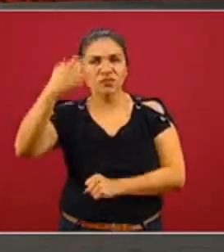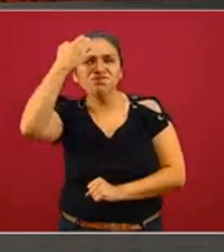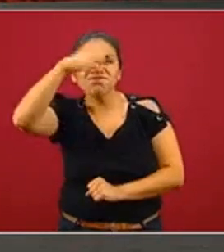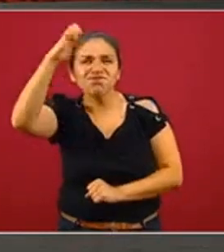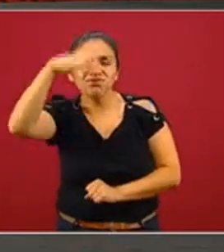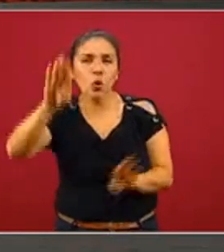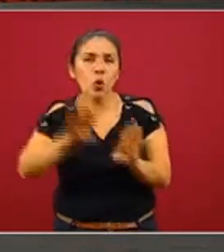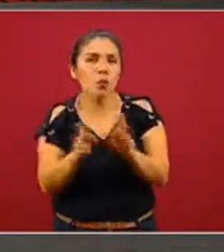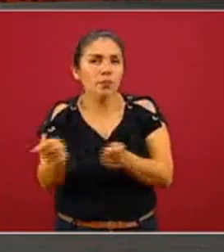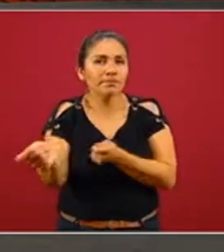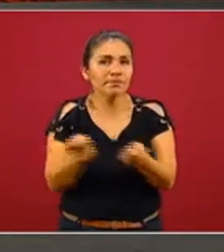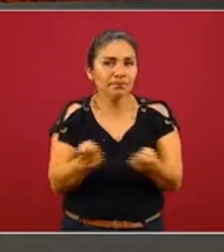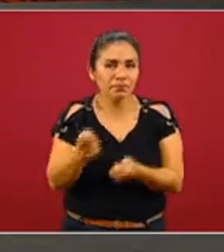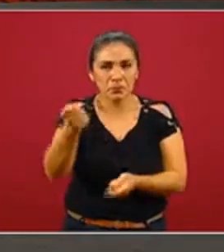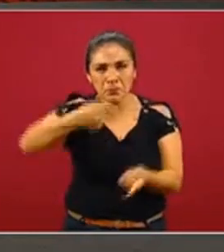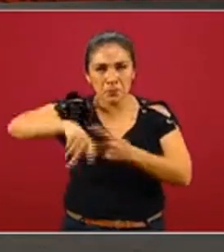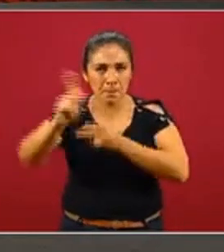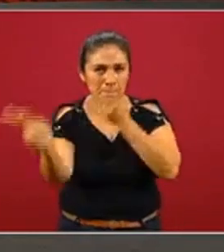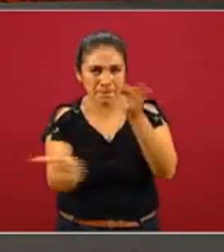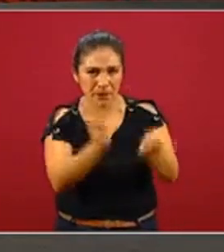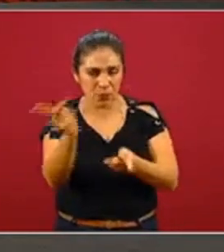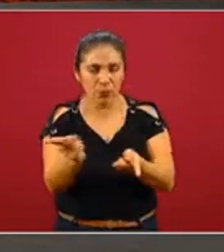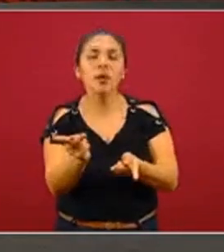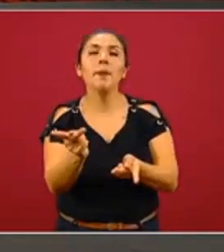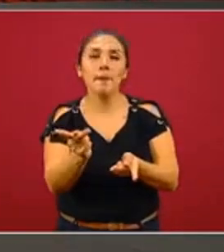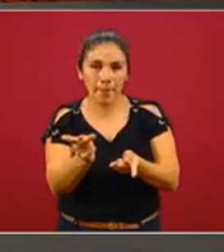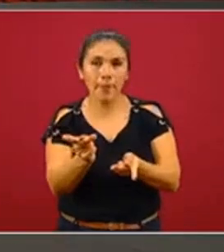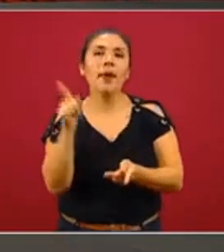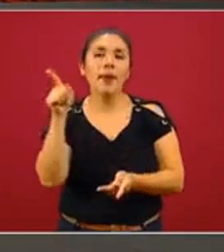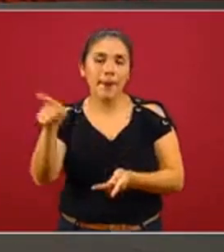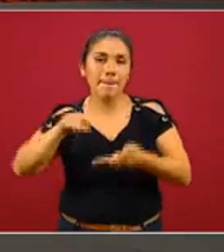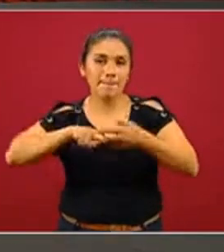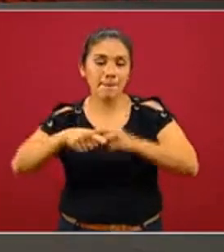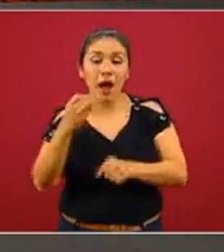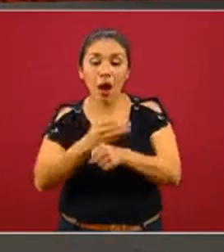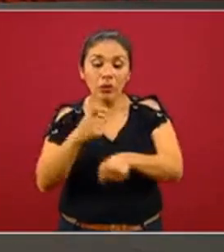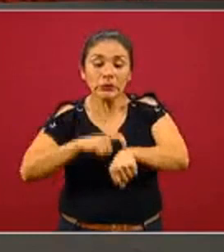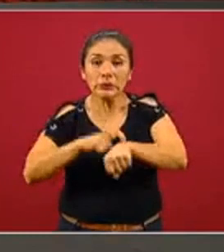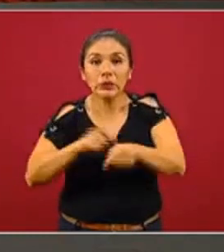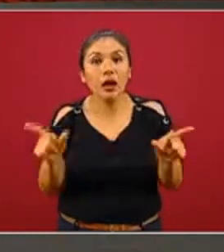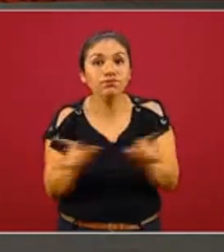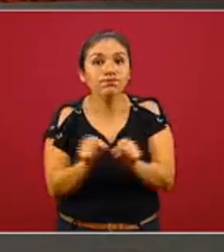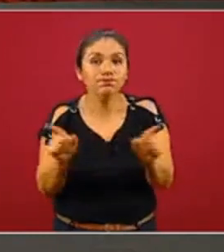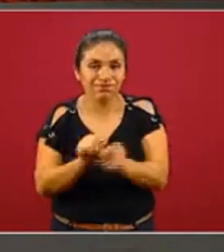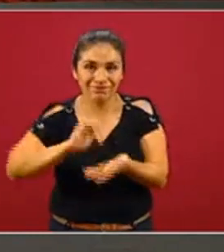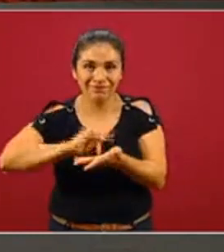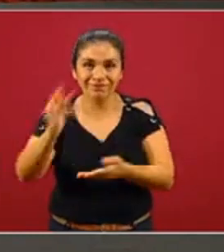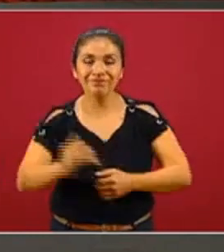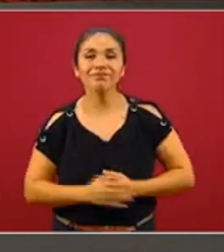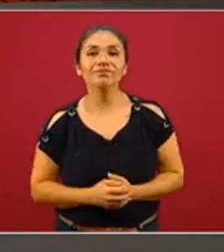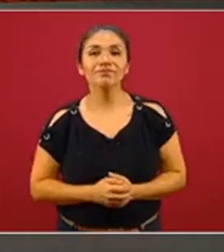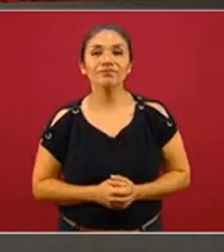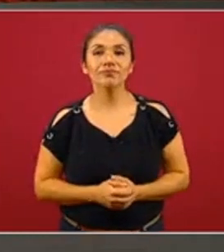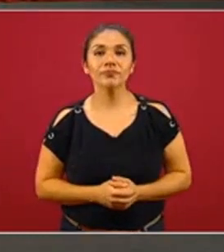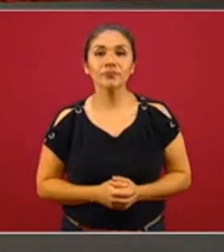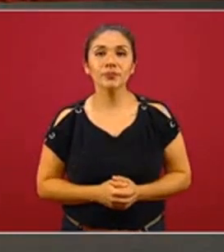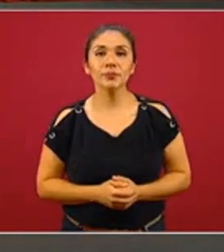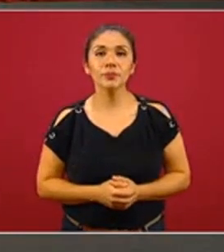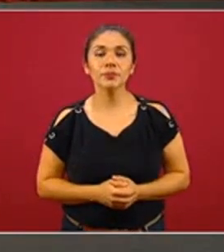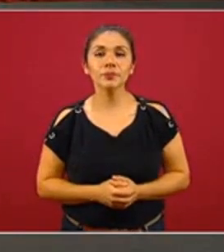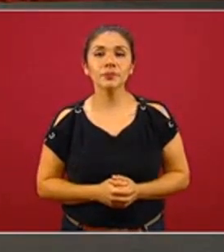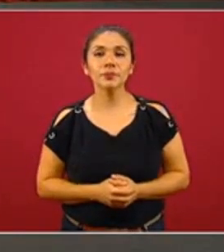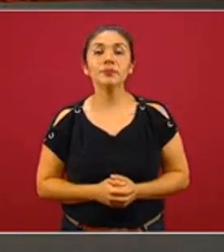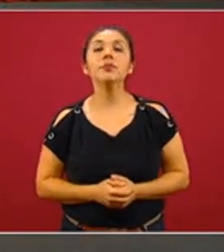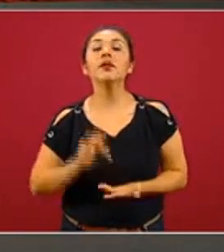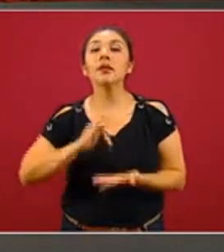manejo de ustedes y las preguntas, hagamos en el poco tiempo que nos queda. Muchas gracias. Muchas gracias. Nos quedan